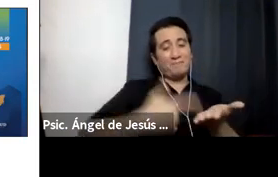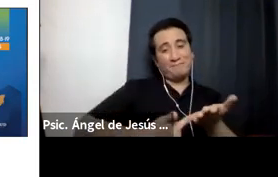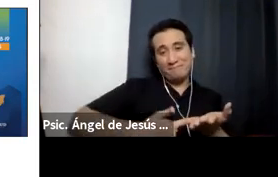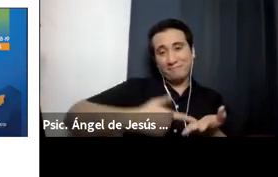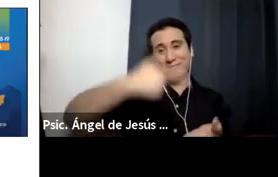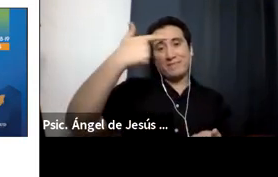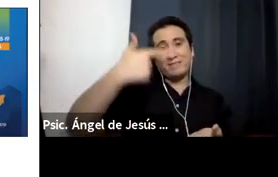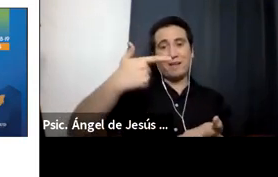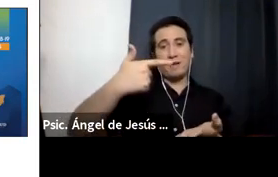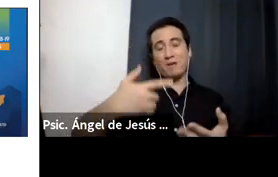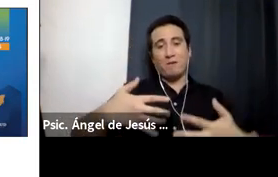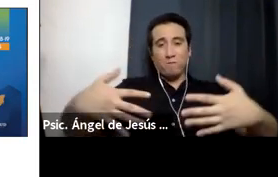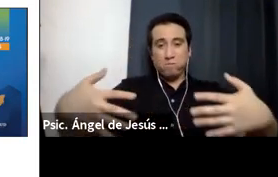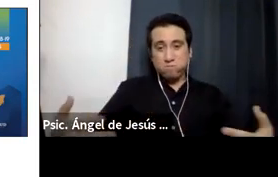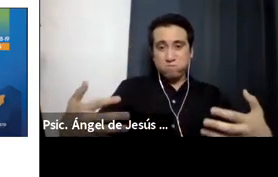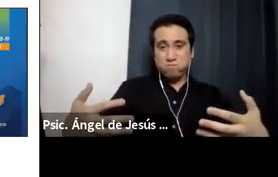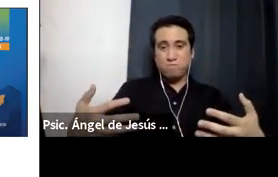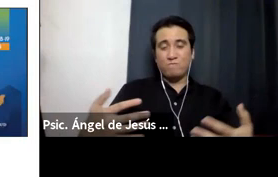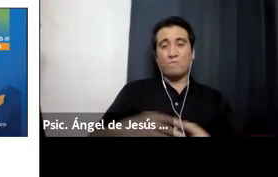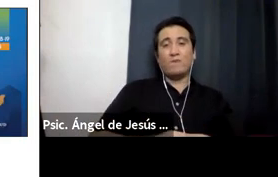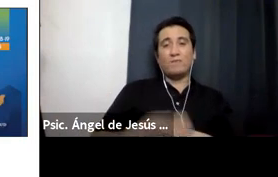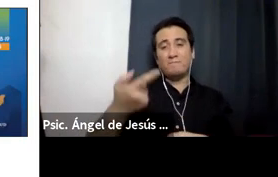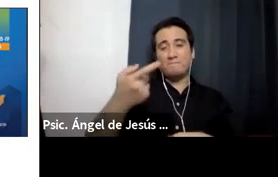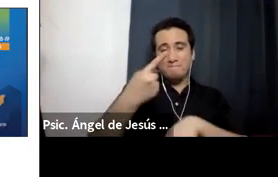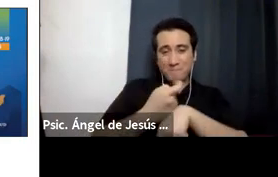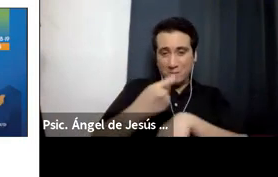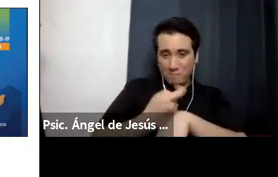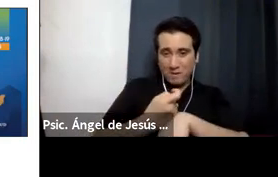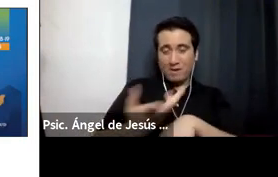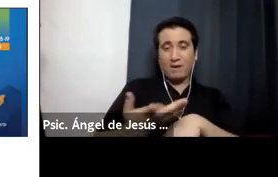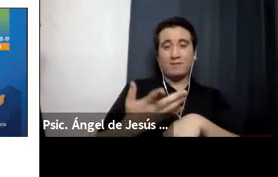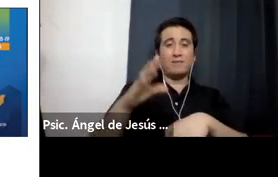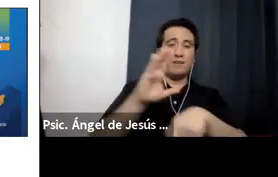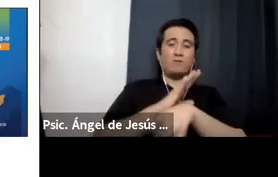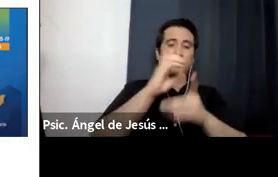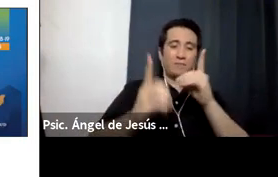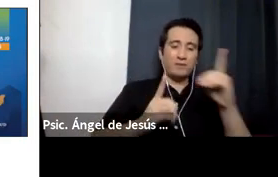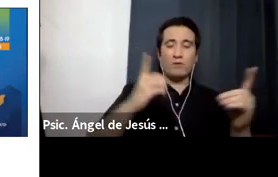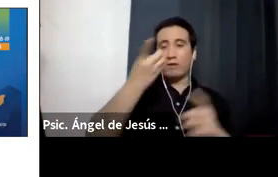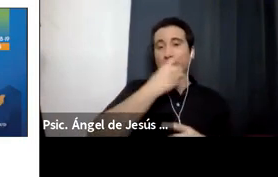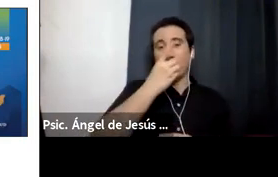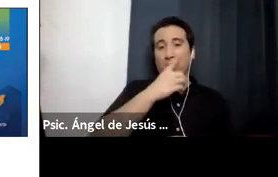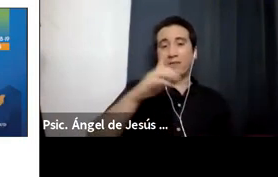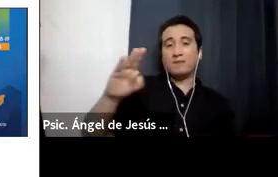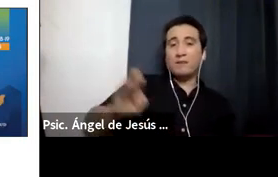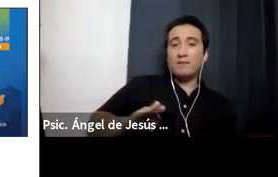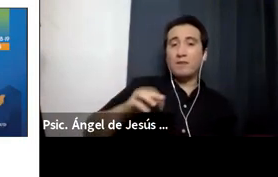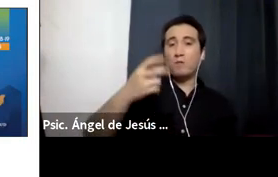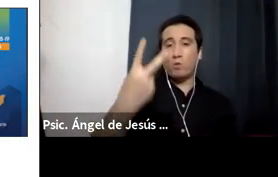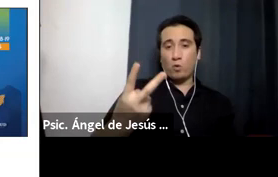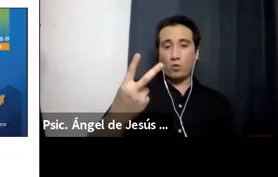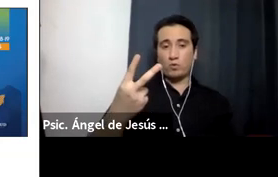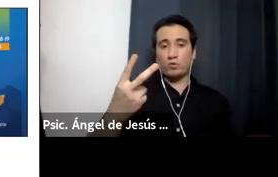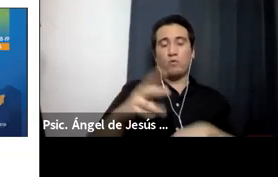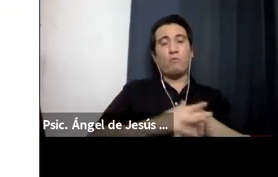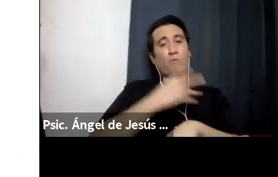porque la obesidad es una de las principales causas para desarrollar diabetes tipo 2. Entonces, por eso es